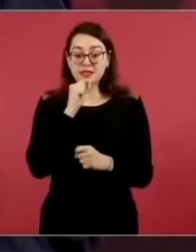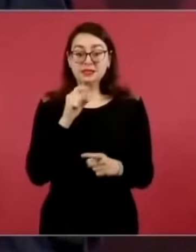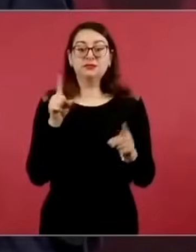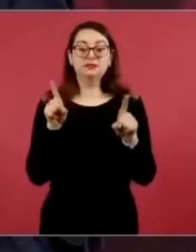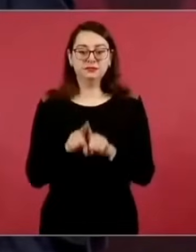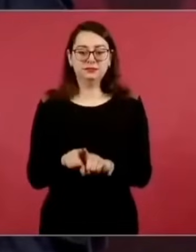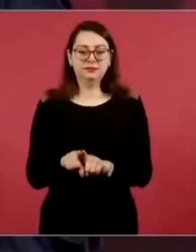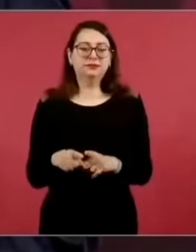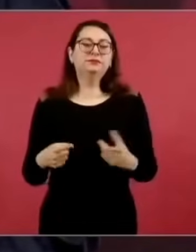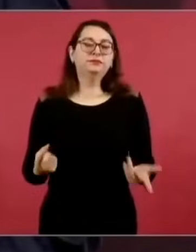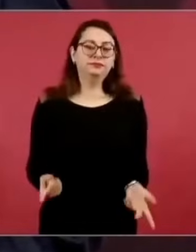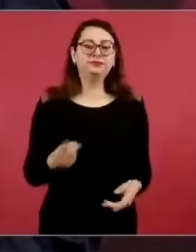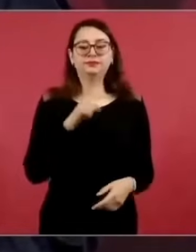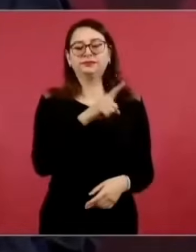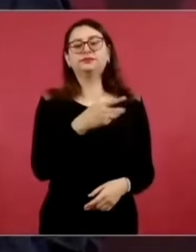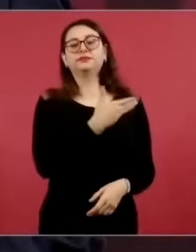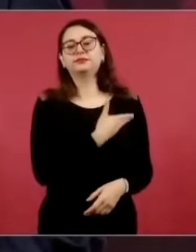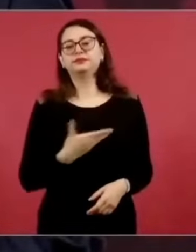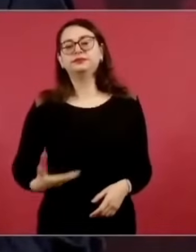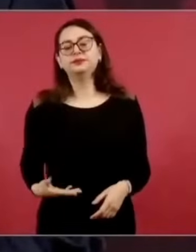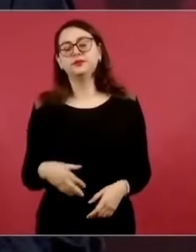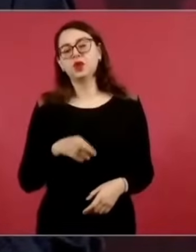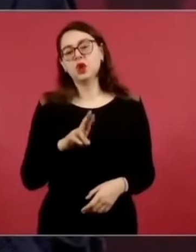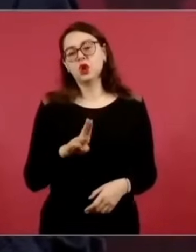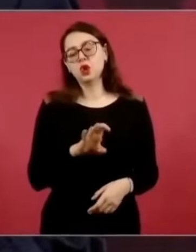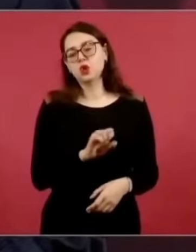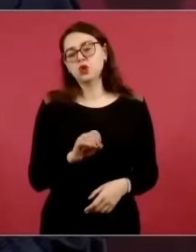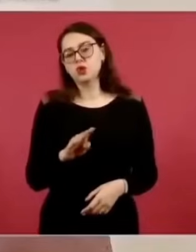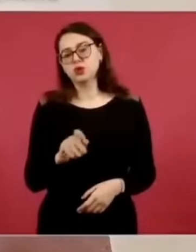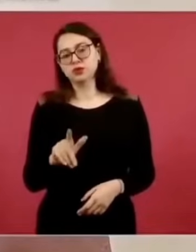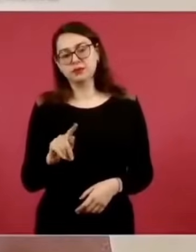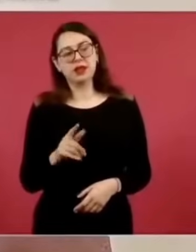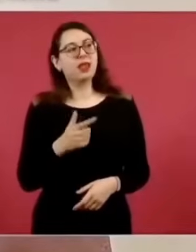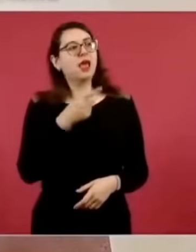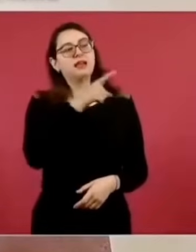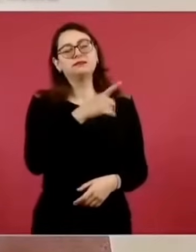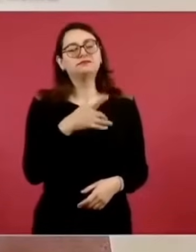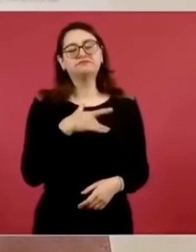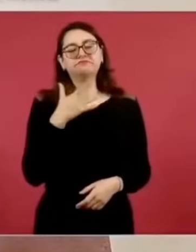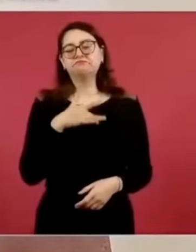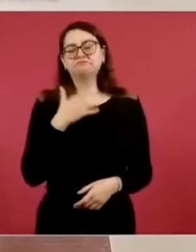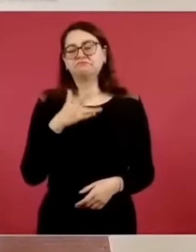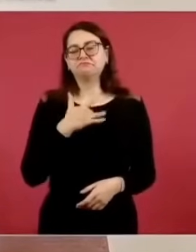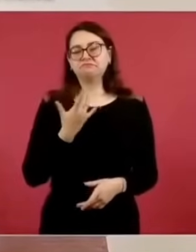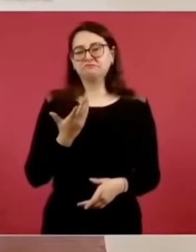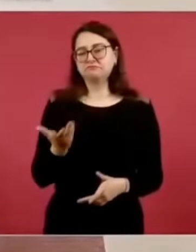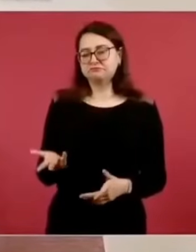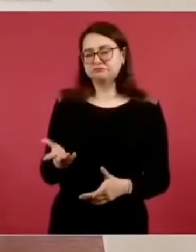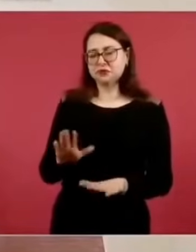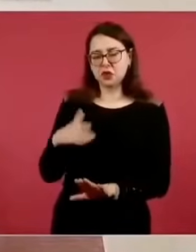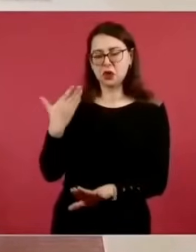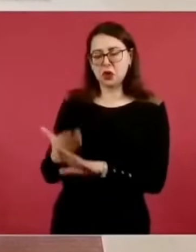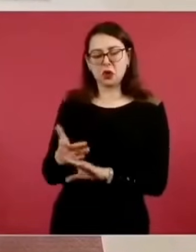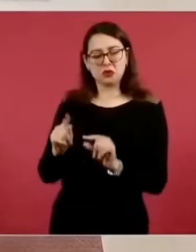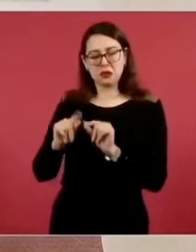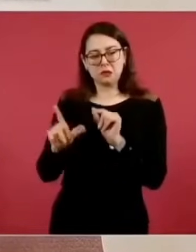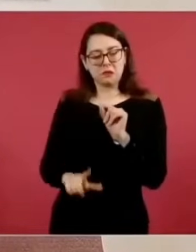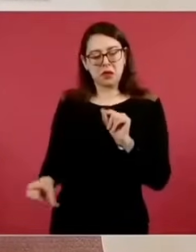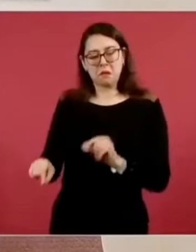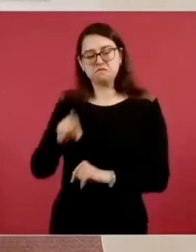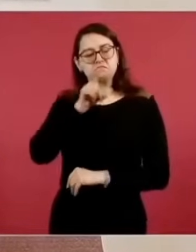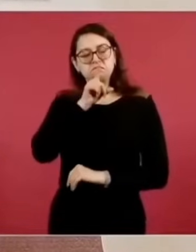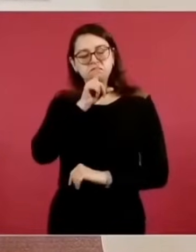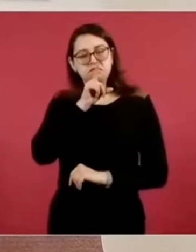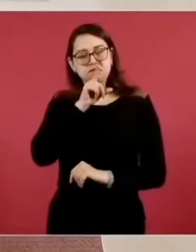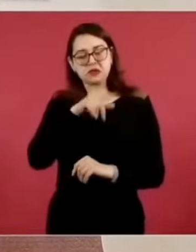Roosevelt era un gran presidente. Para mí, son dos grandes presidentes